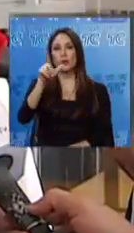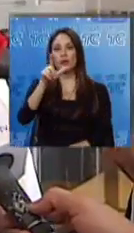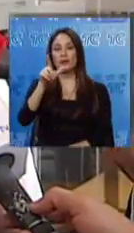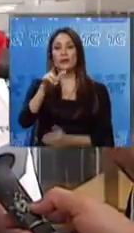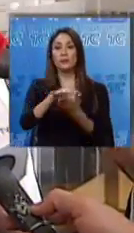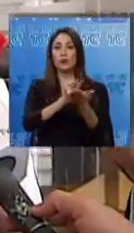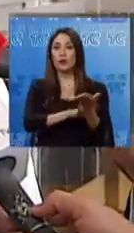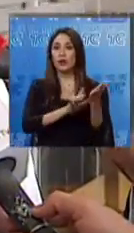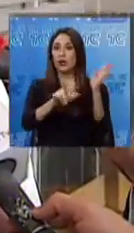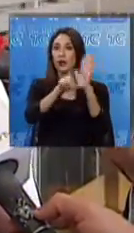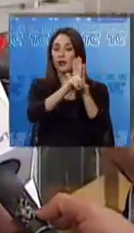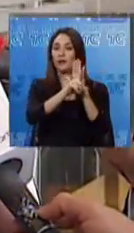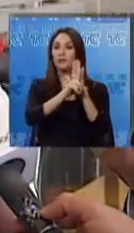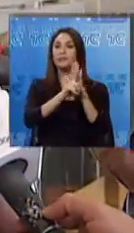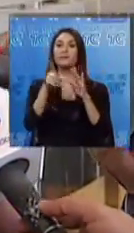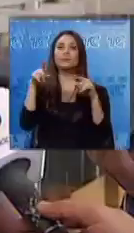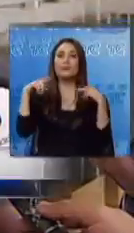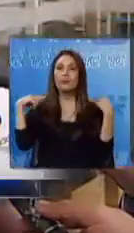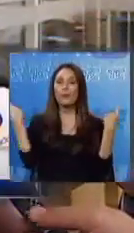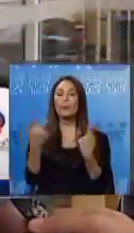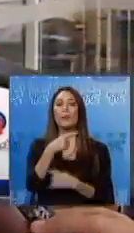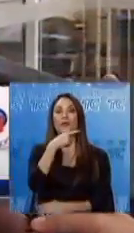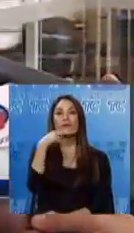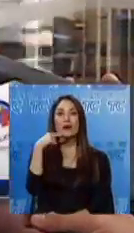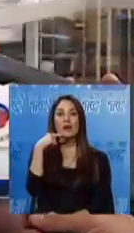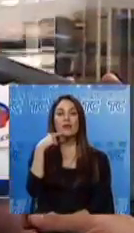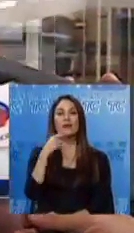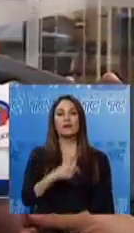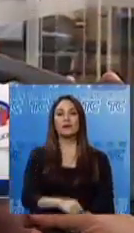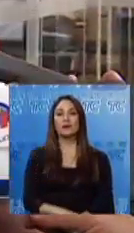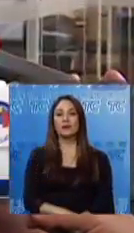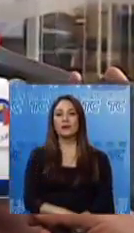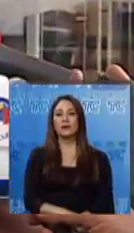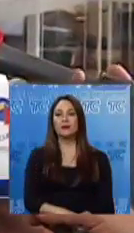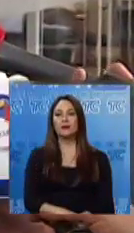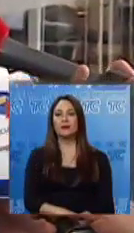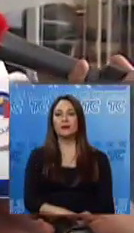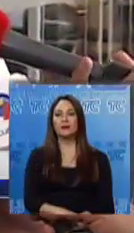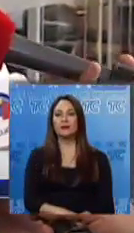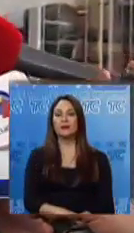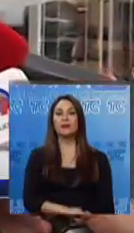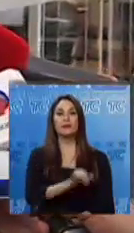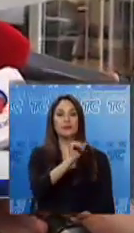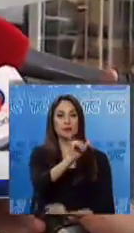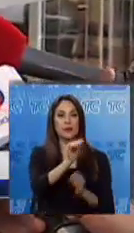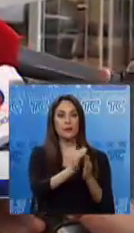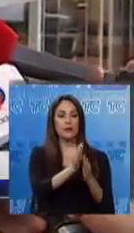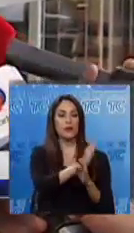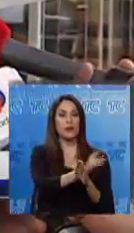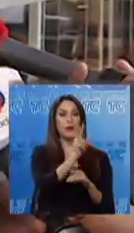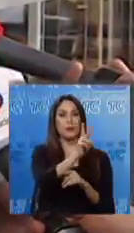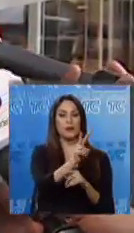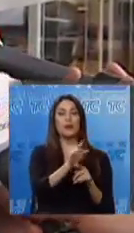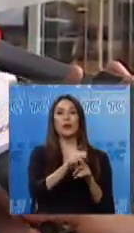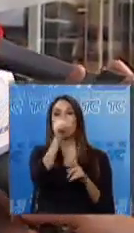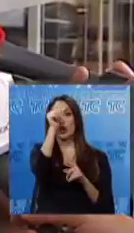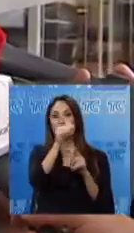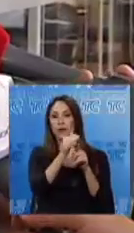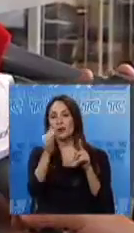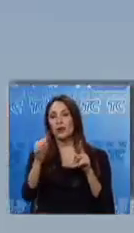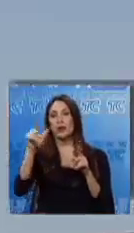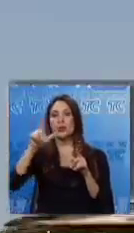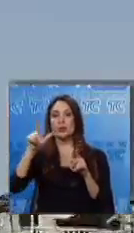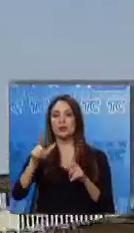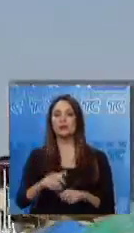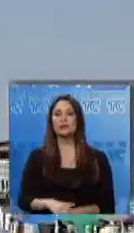de ley dice que todos los feriados que caigan día sábado pasan a viernes y si caen domingo pasan a